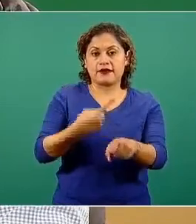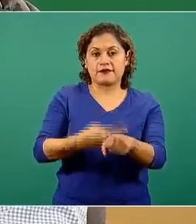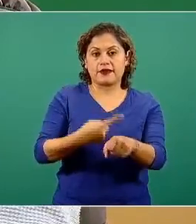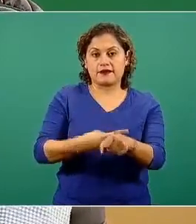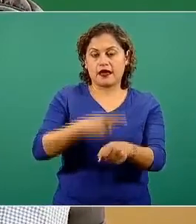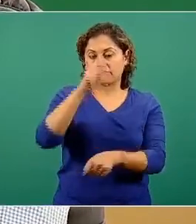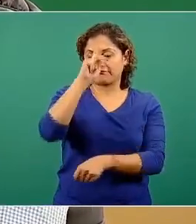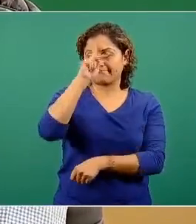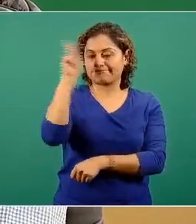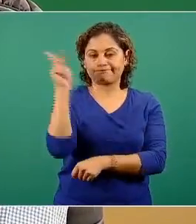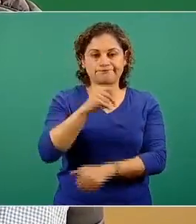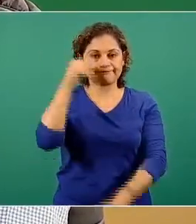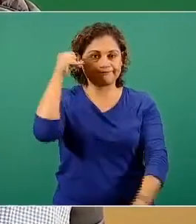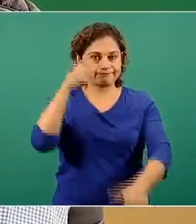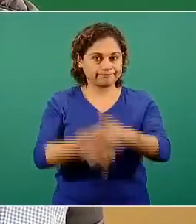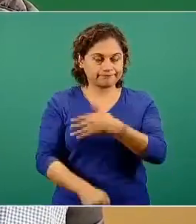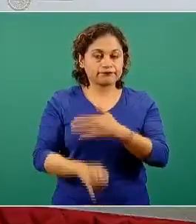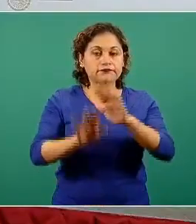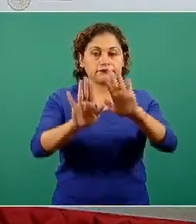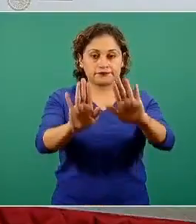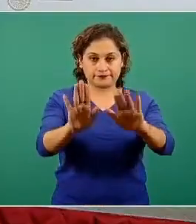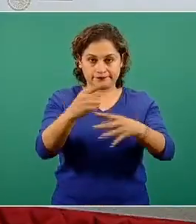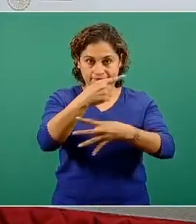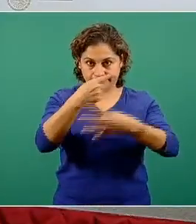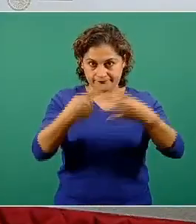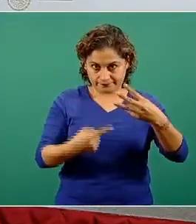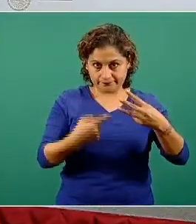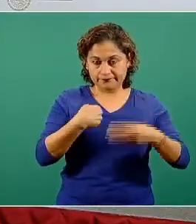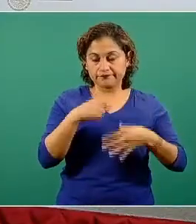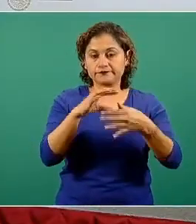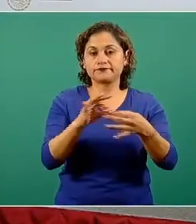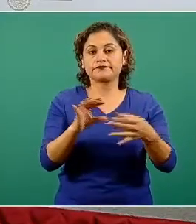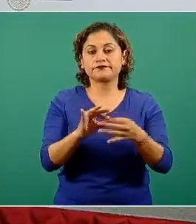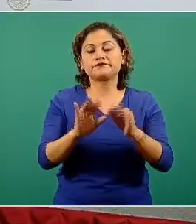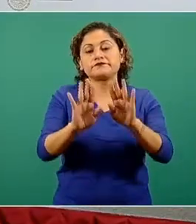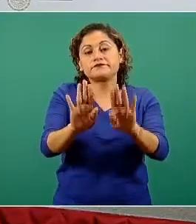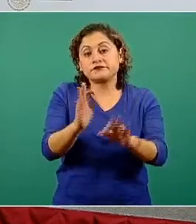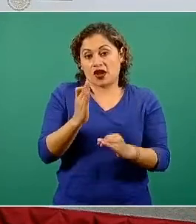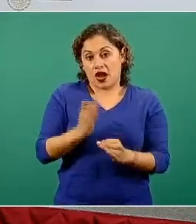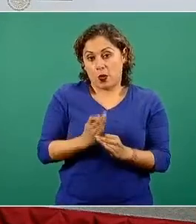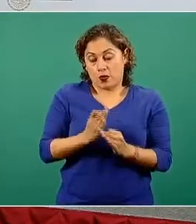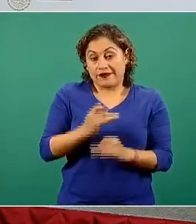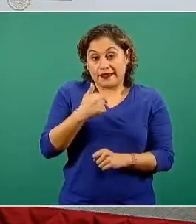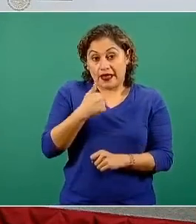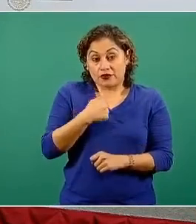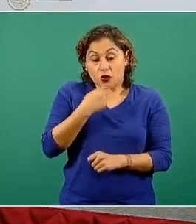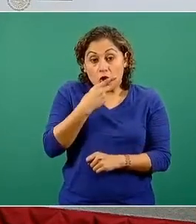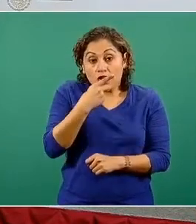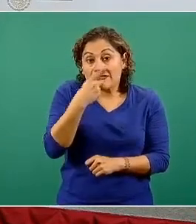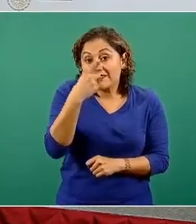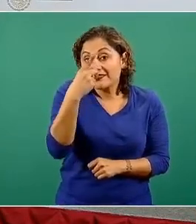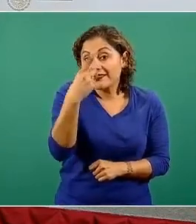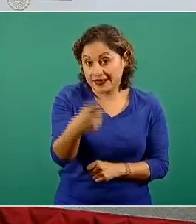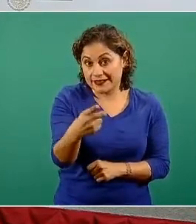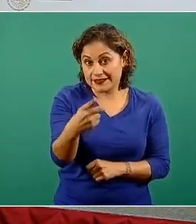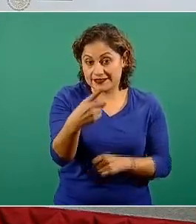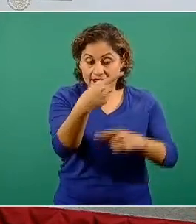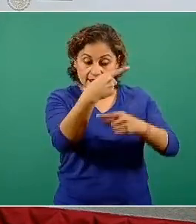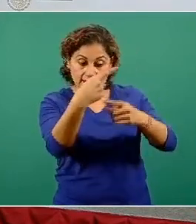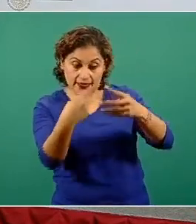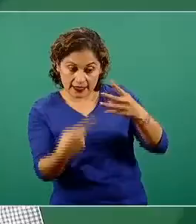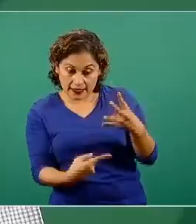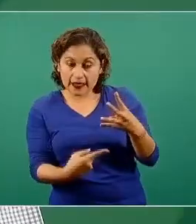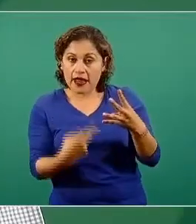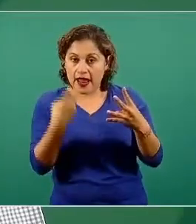crítica. Entonces, para yo poder en su momento decir fehacientemente y con base científica, es decir,